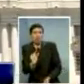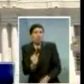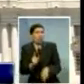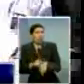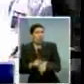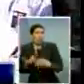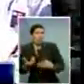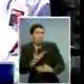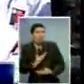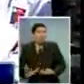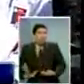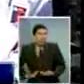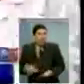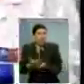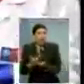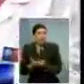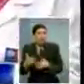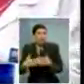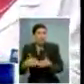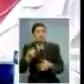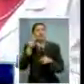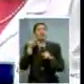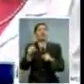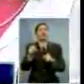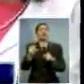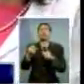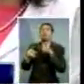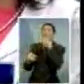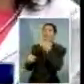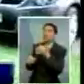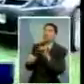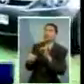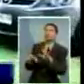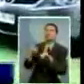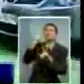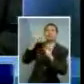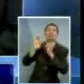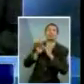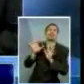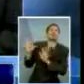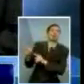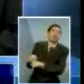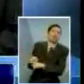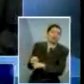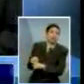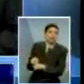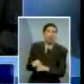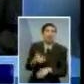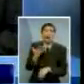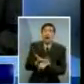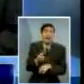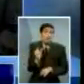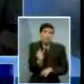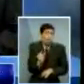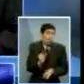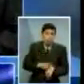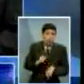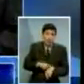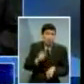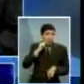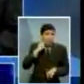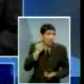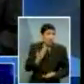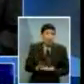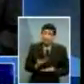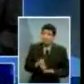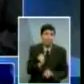gobierno, aprovechemos de... No. Eso es una interpretación del diputado Chaín. La interpretación mía es, queda muy poco tiempo de gobierno, tenemos que trabajar